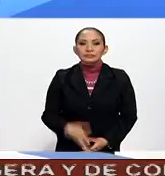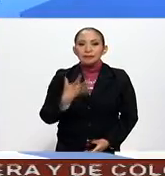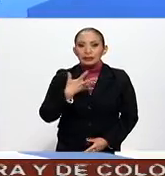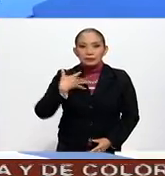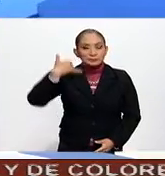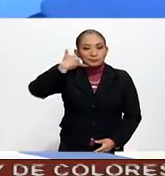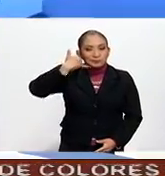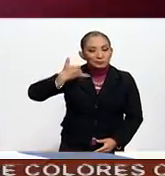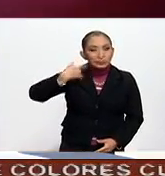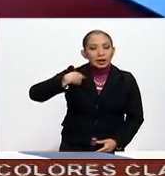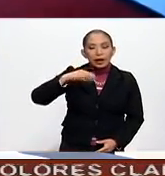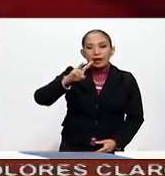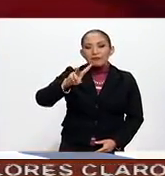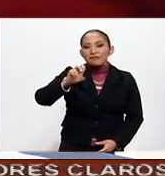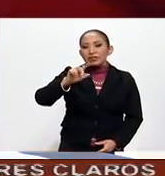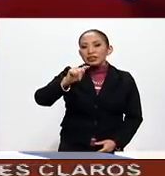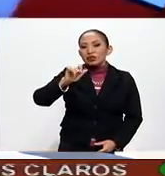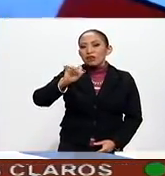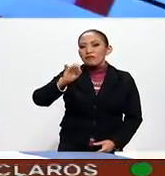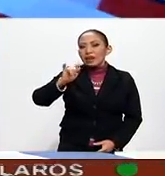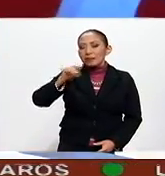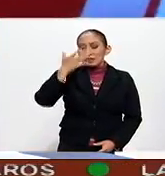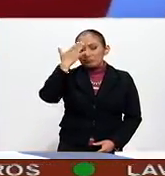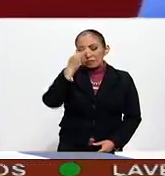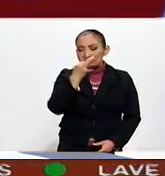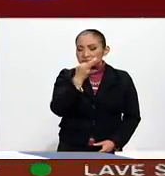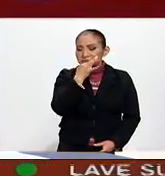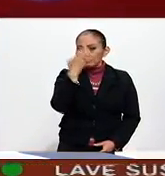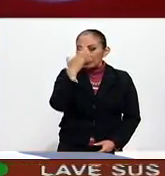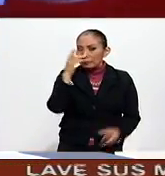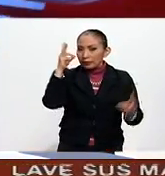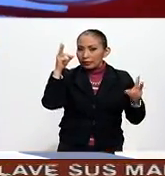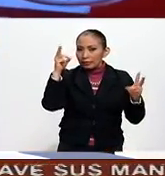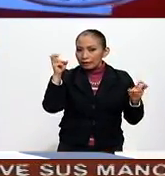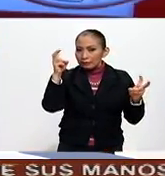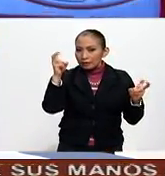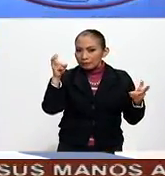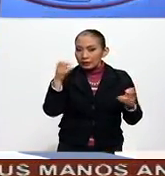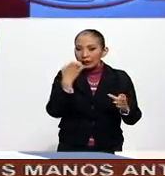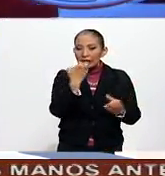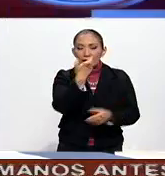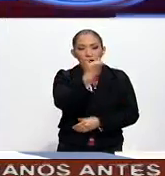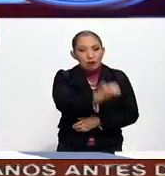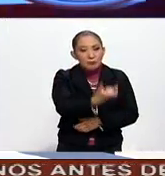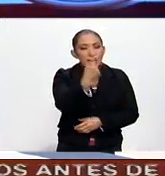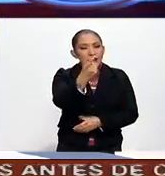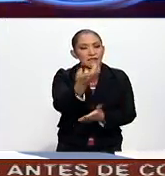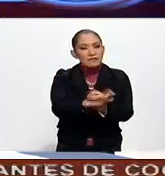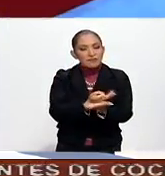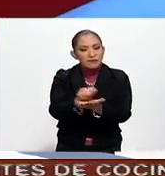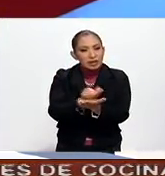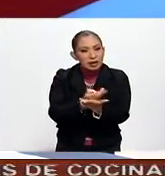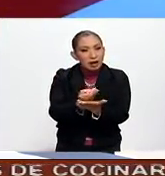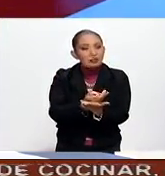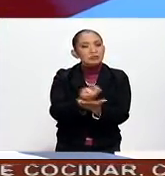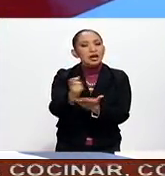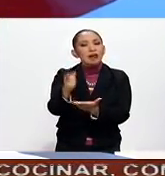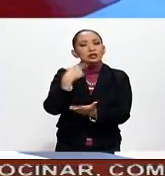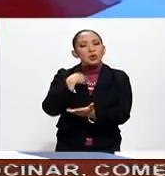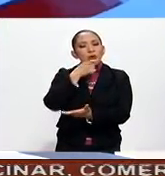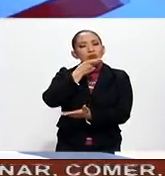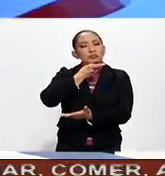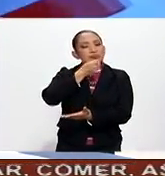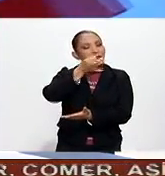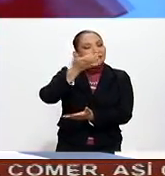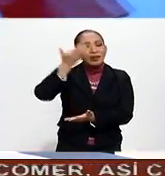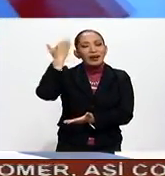Tenemos a la línea telefónica a Víctor Felipe Piz, experto justamente en términos económicos y financieros. Y tú lo